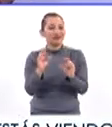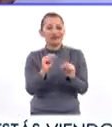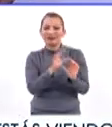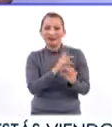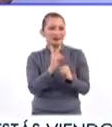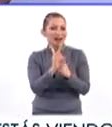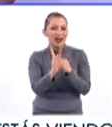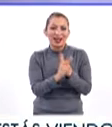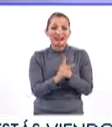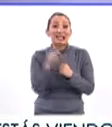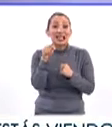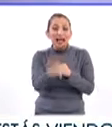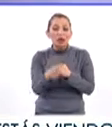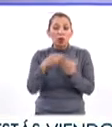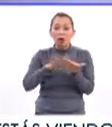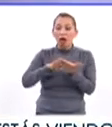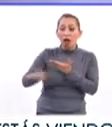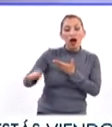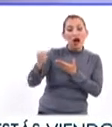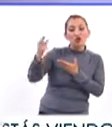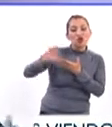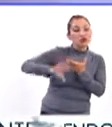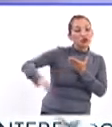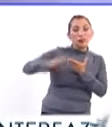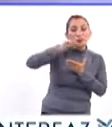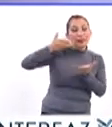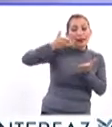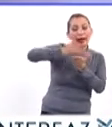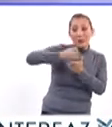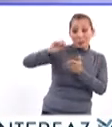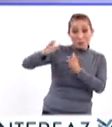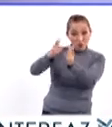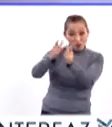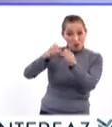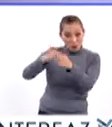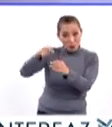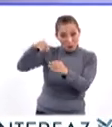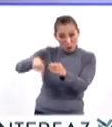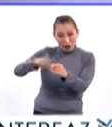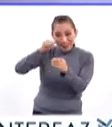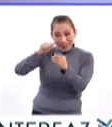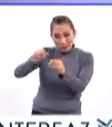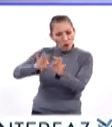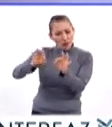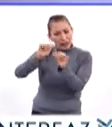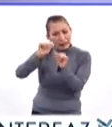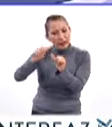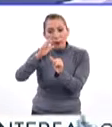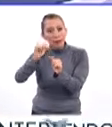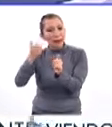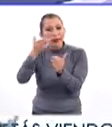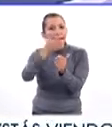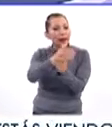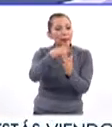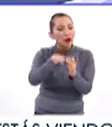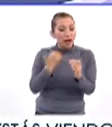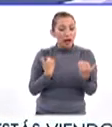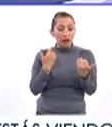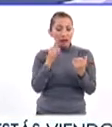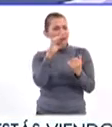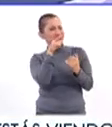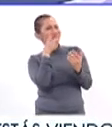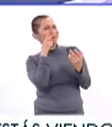que muchas veces esto a lo mejor excluye a ciertas personas que estando de ese grupo de atención prioritaria no van a tener acceso a